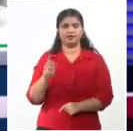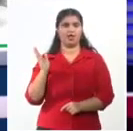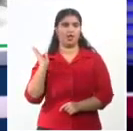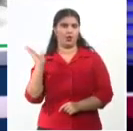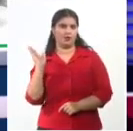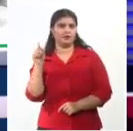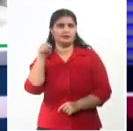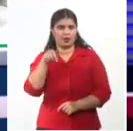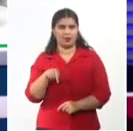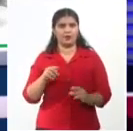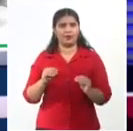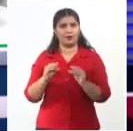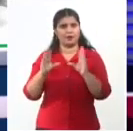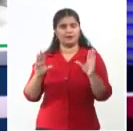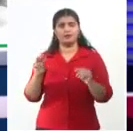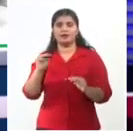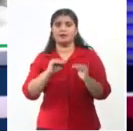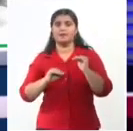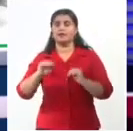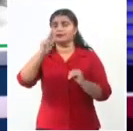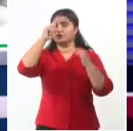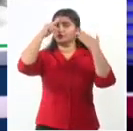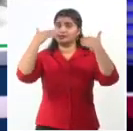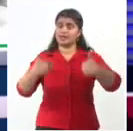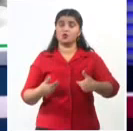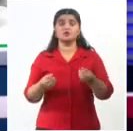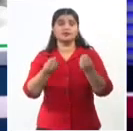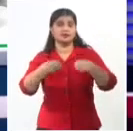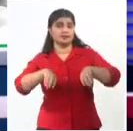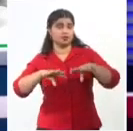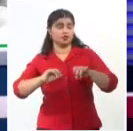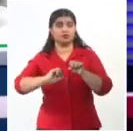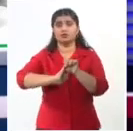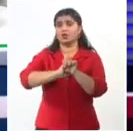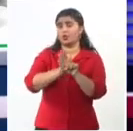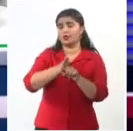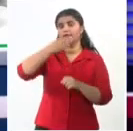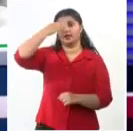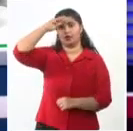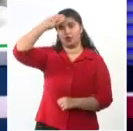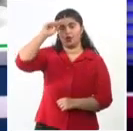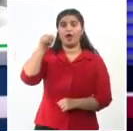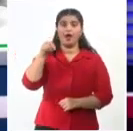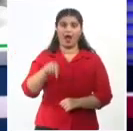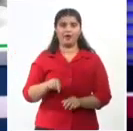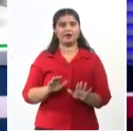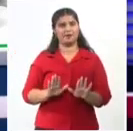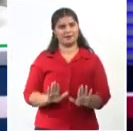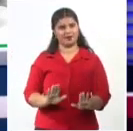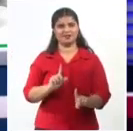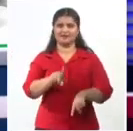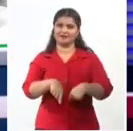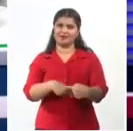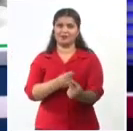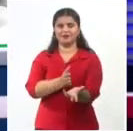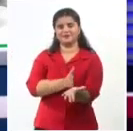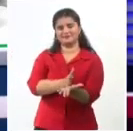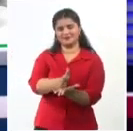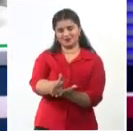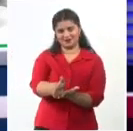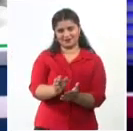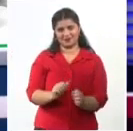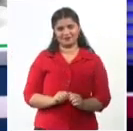prensa del Ministerio de Salud Pública sobre el comportamiento de la COVID-19. Nosotros nos vamos a una pausa porque aún tenemos